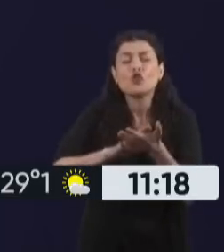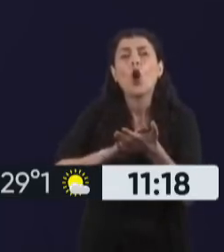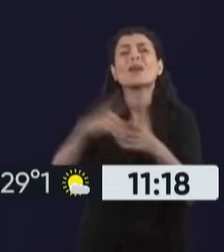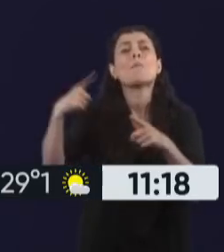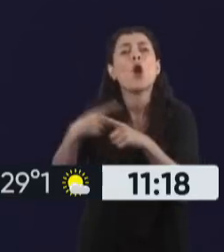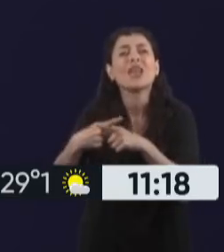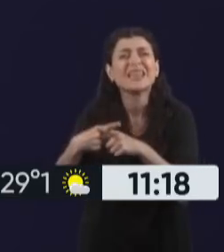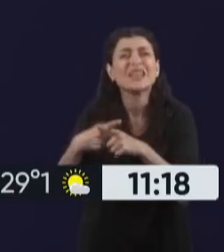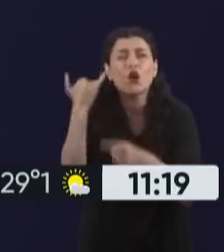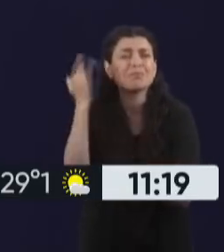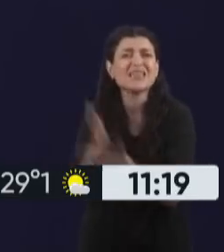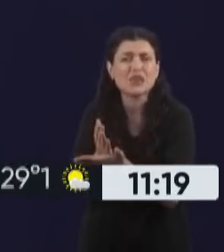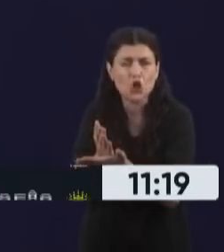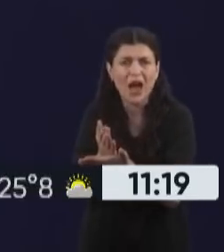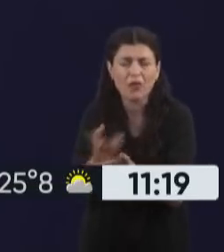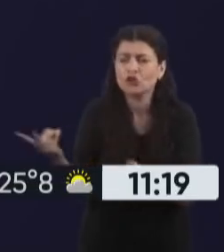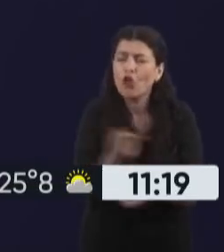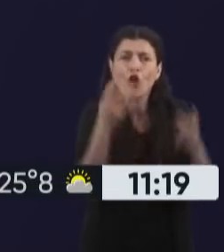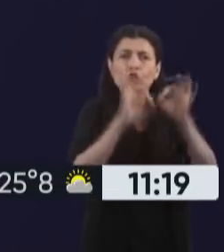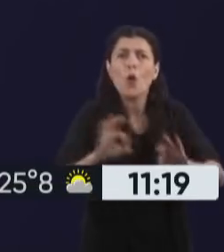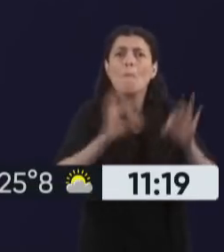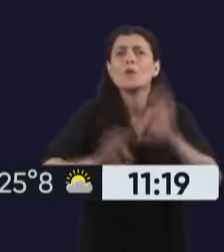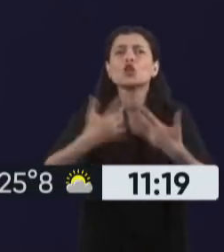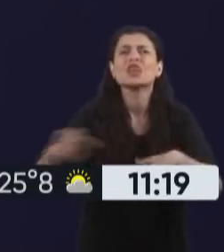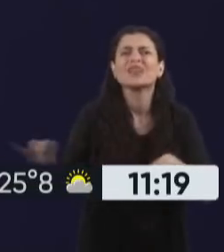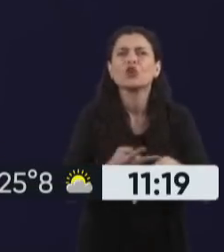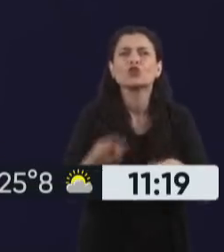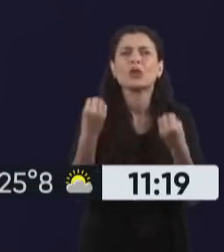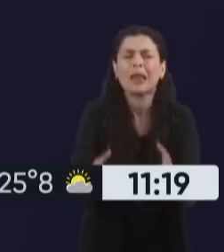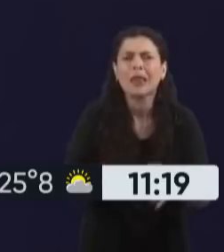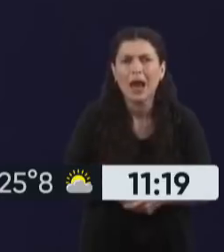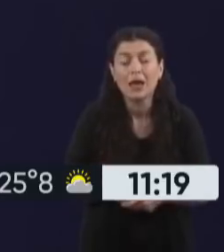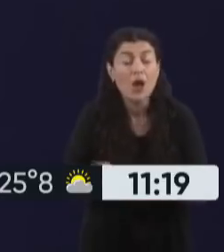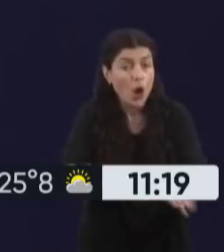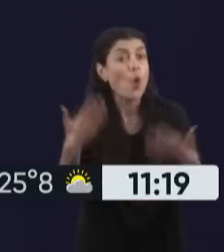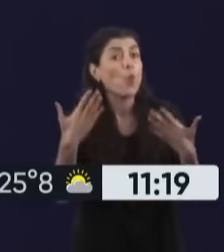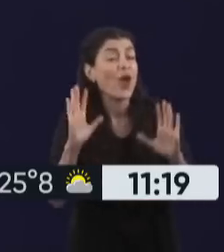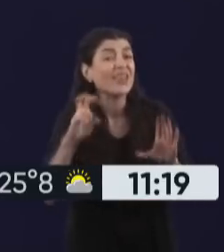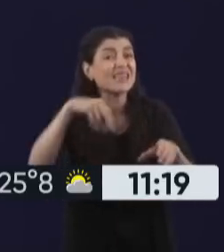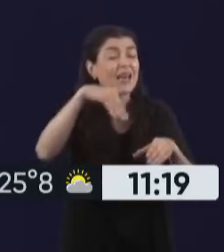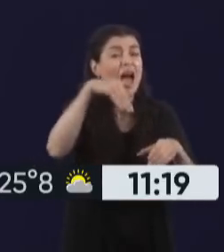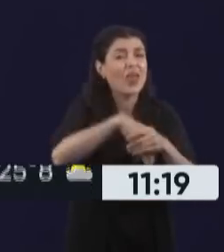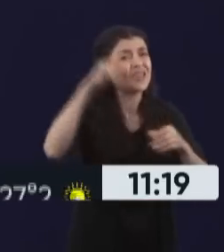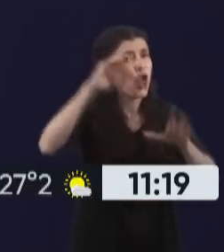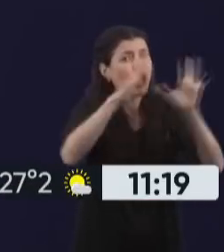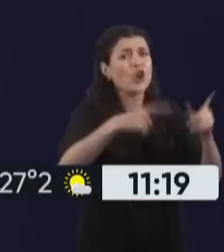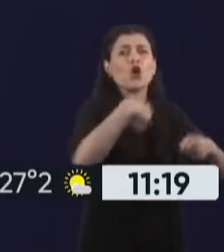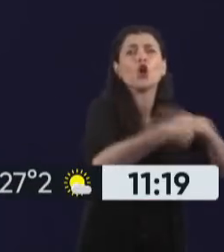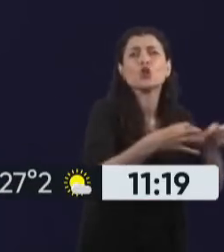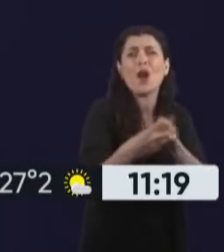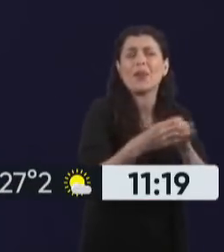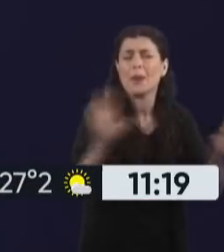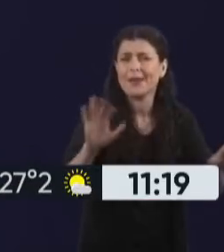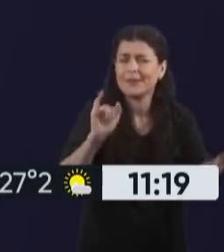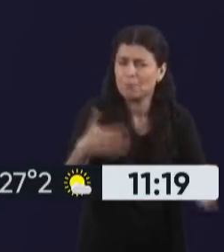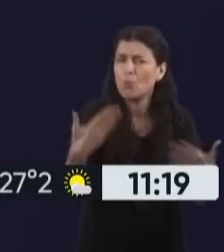extraordinarias no está definido ni mucho menos, pero sí es una posibilidad. Con respecto... No, a